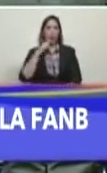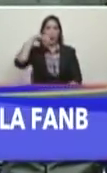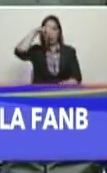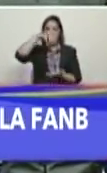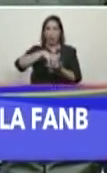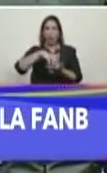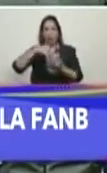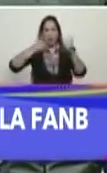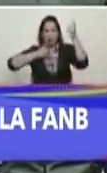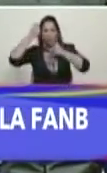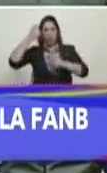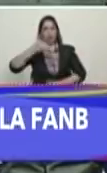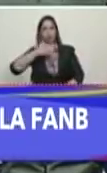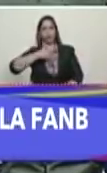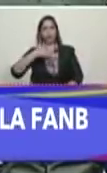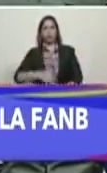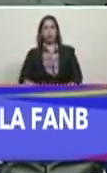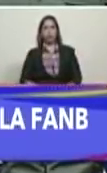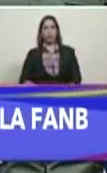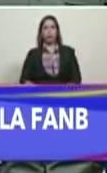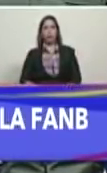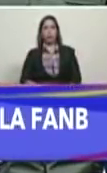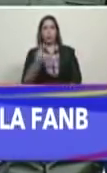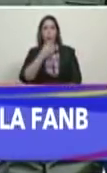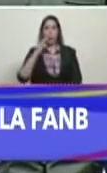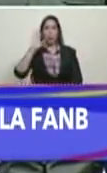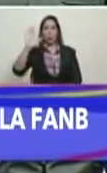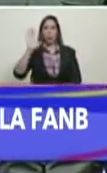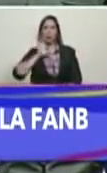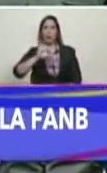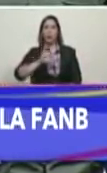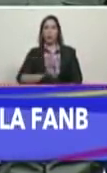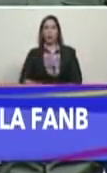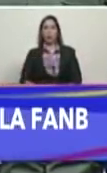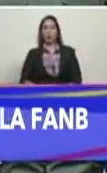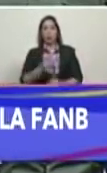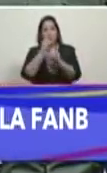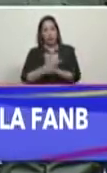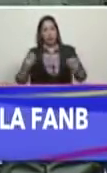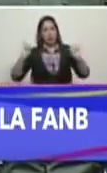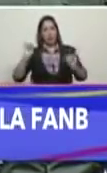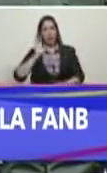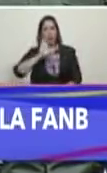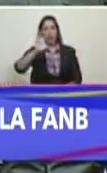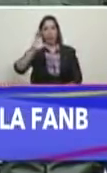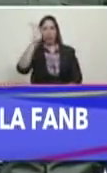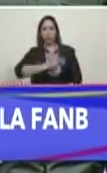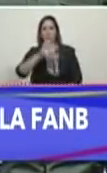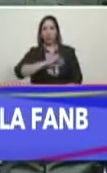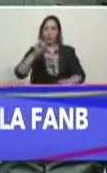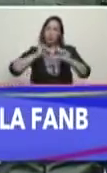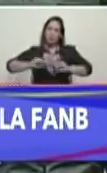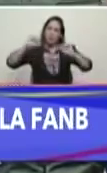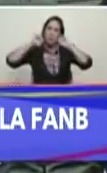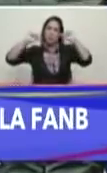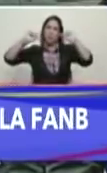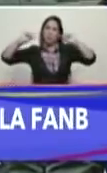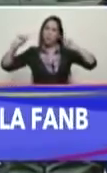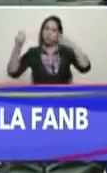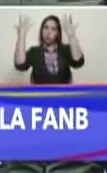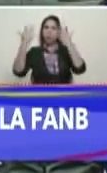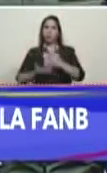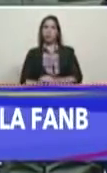militares chavistas, comprometidos con la patria, independencia y patria socialista.